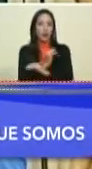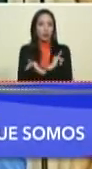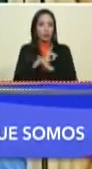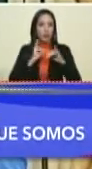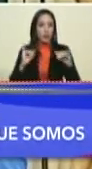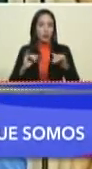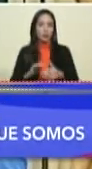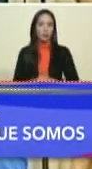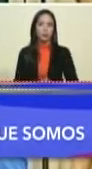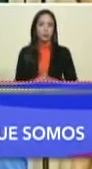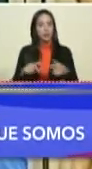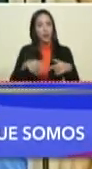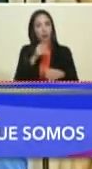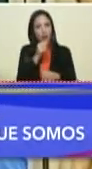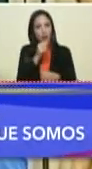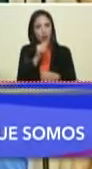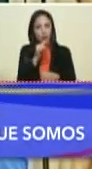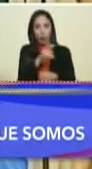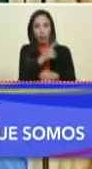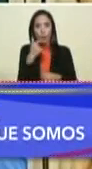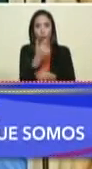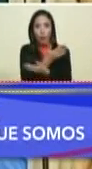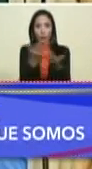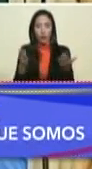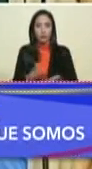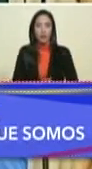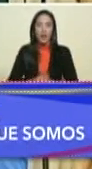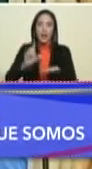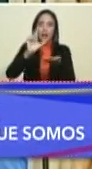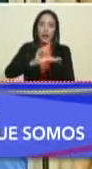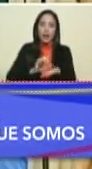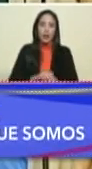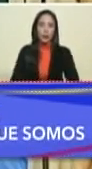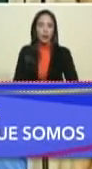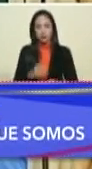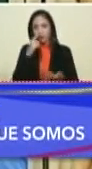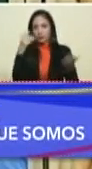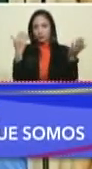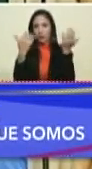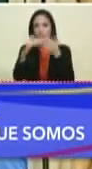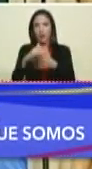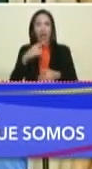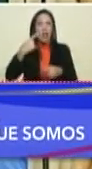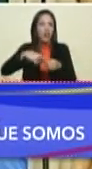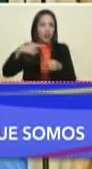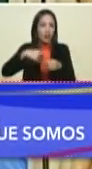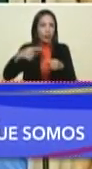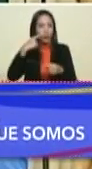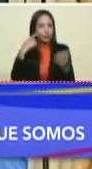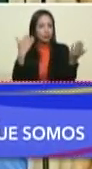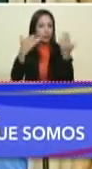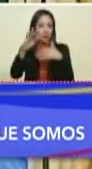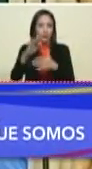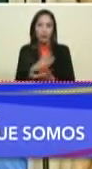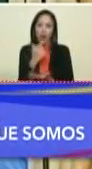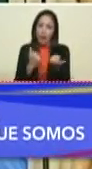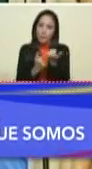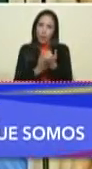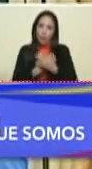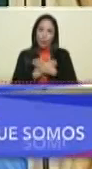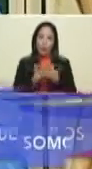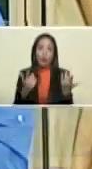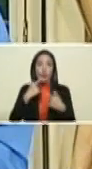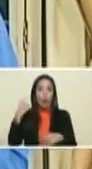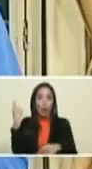le digo a estos venezolanos, en Quito, en Lima, más allá, cuenten conmigo. He